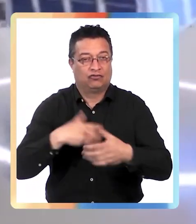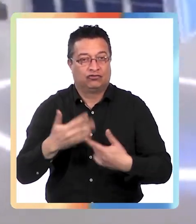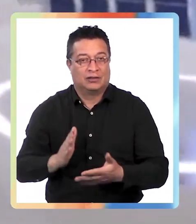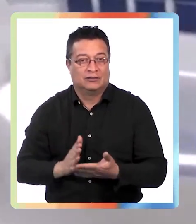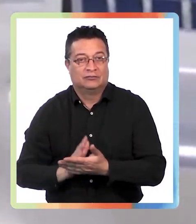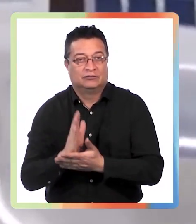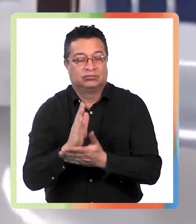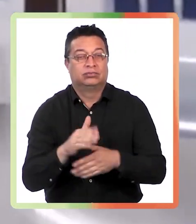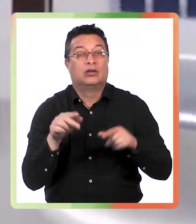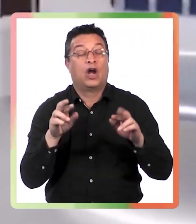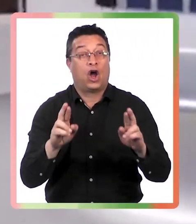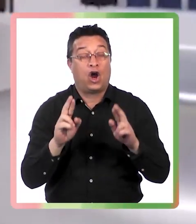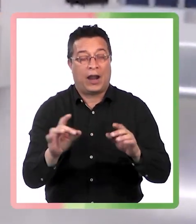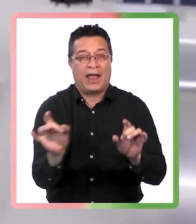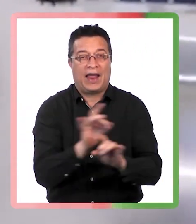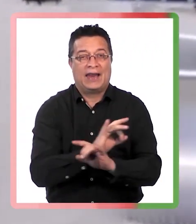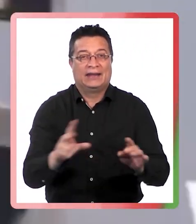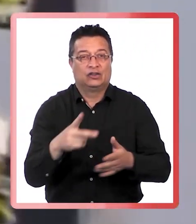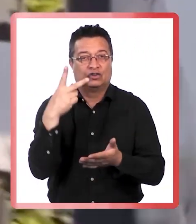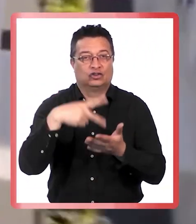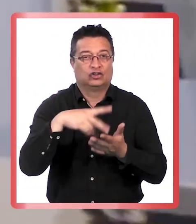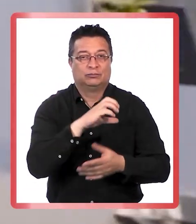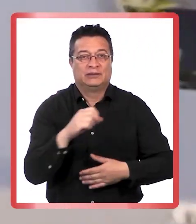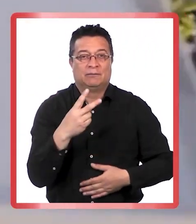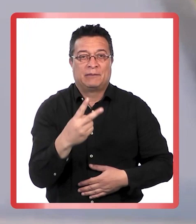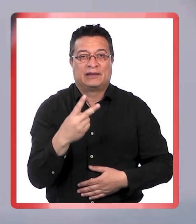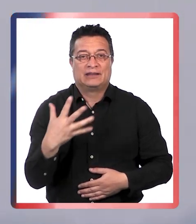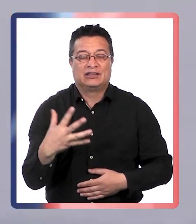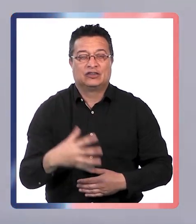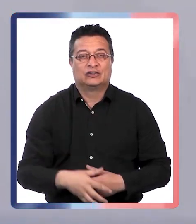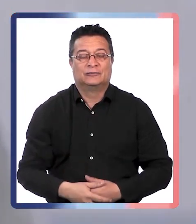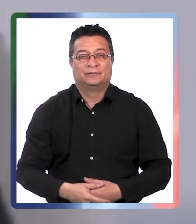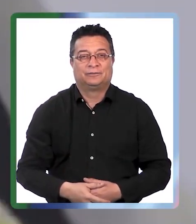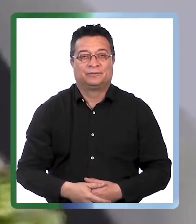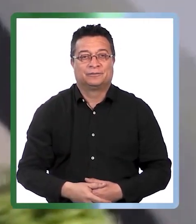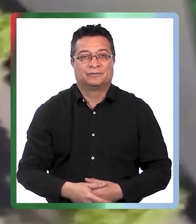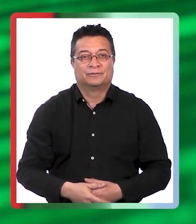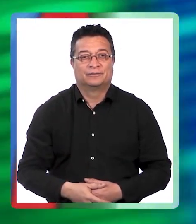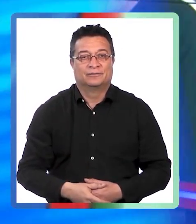se espera que esté listo el 2025.